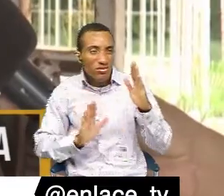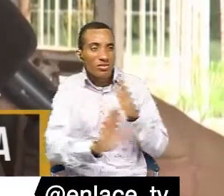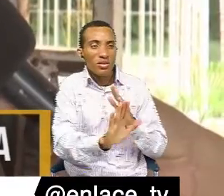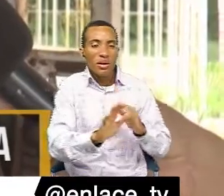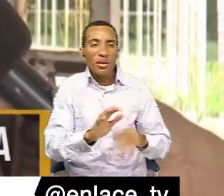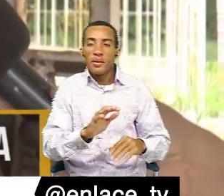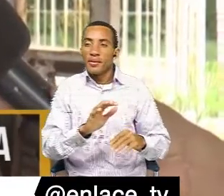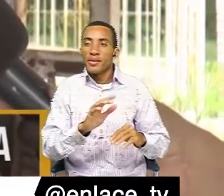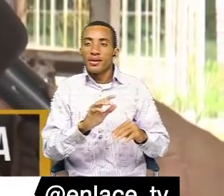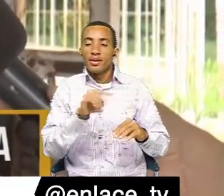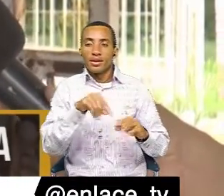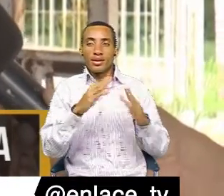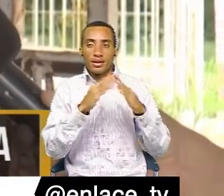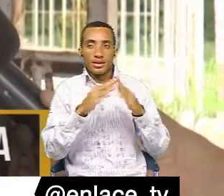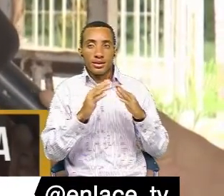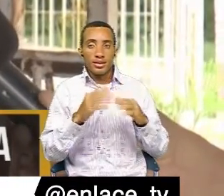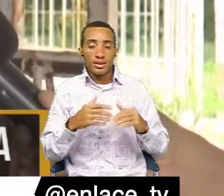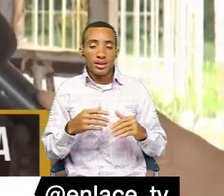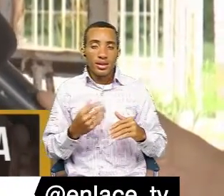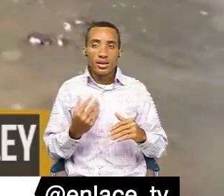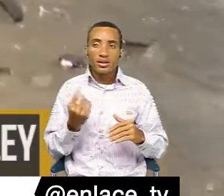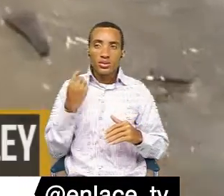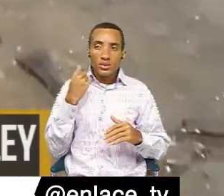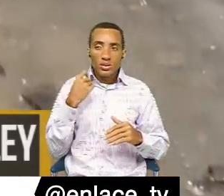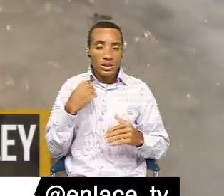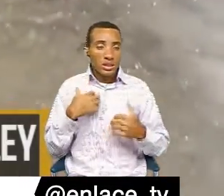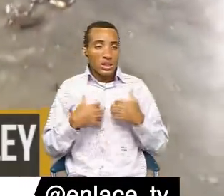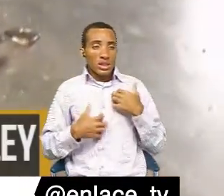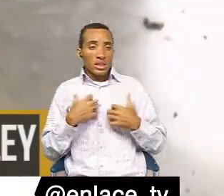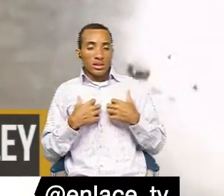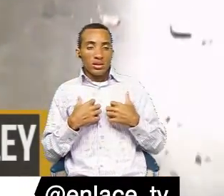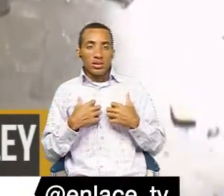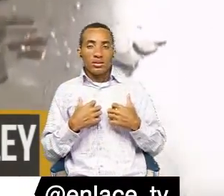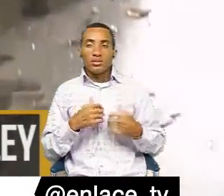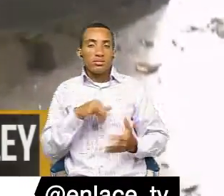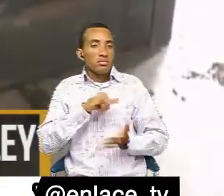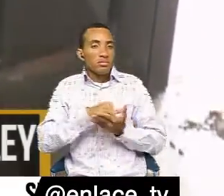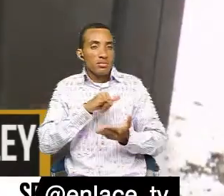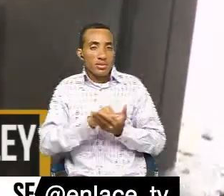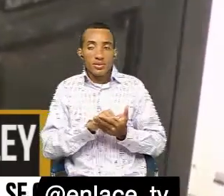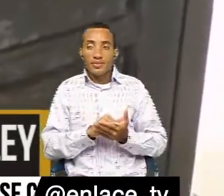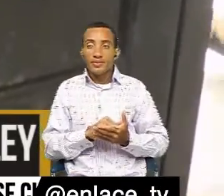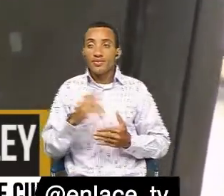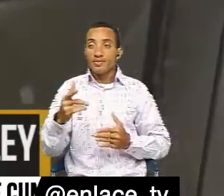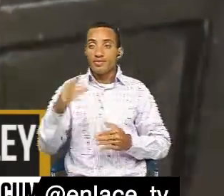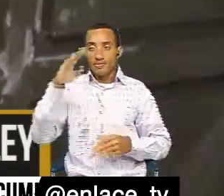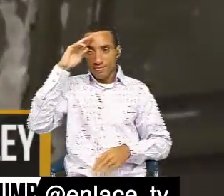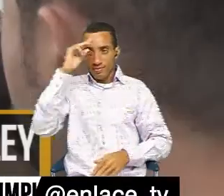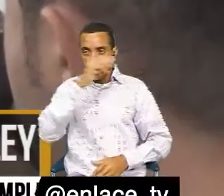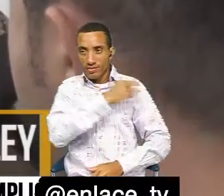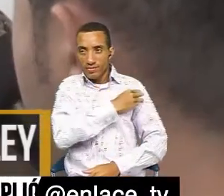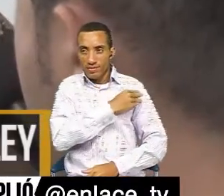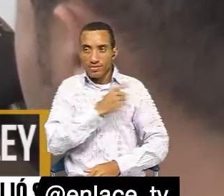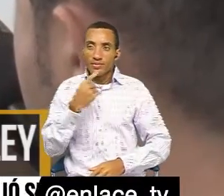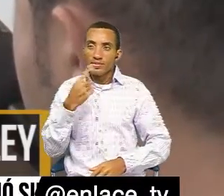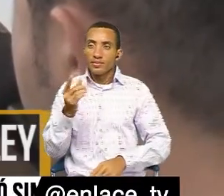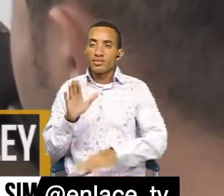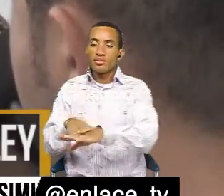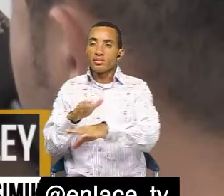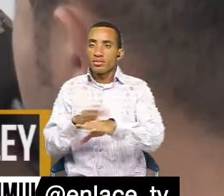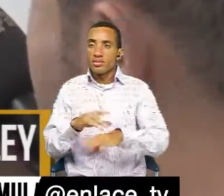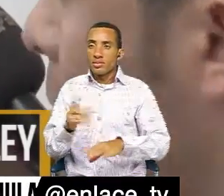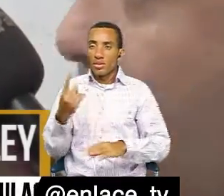apenas pasando el susto de lo que había pasado con mi mamá. Sobre este hecho se ha pronunciado el comandante de policía del departamento Magdalena Medio. Aquí no se ha cometido